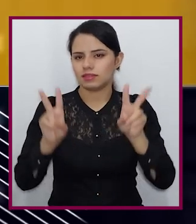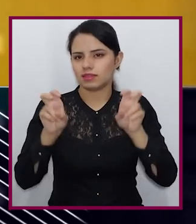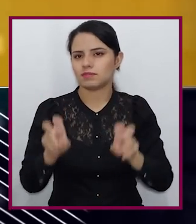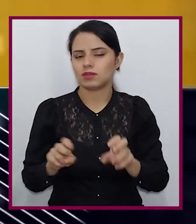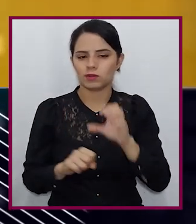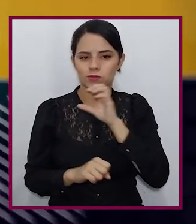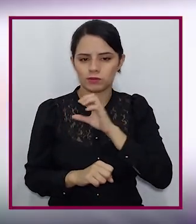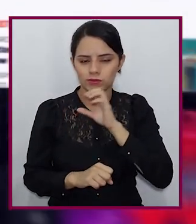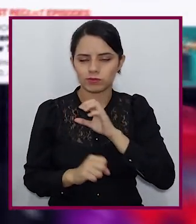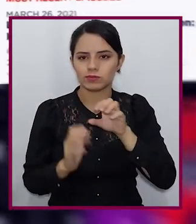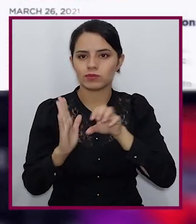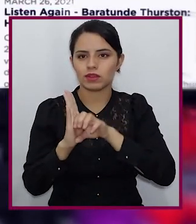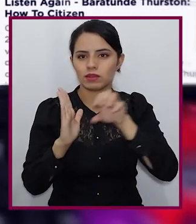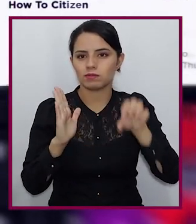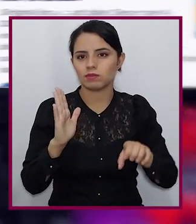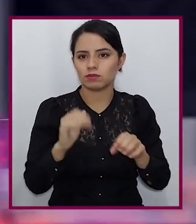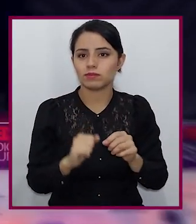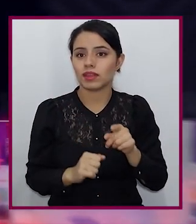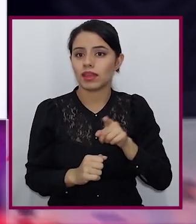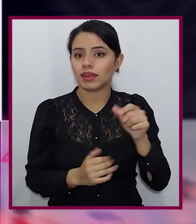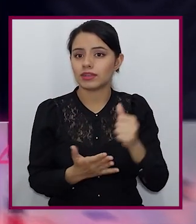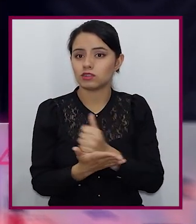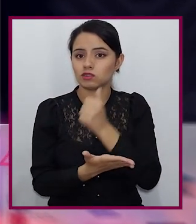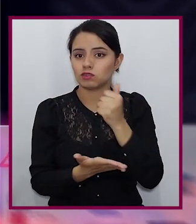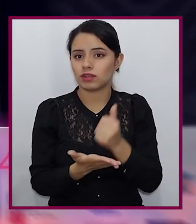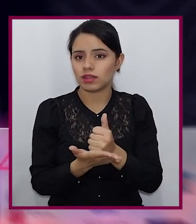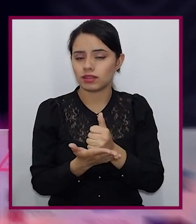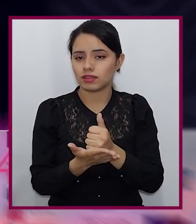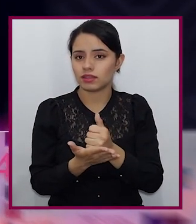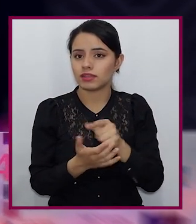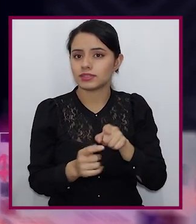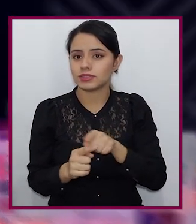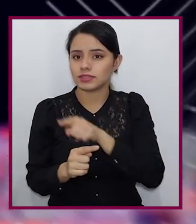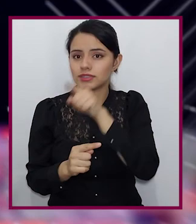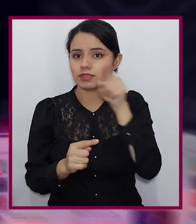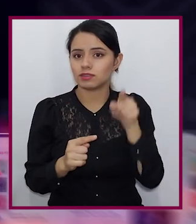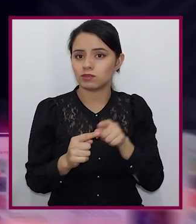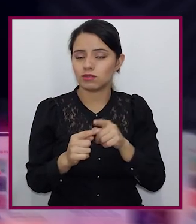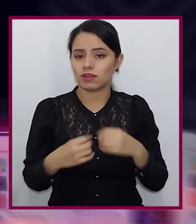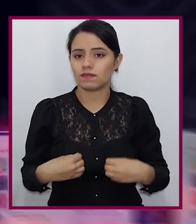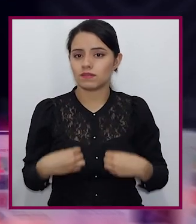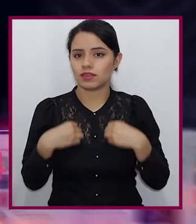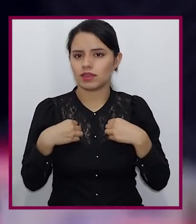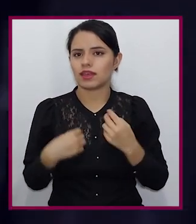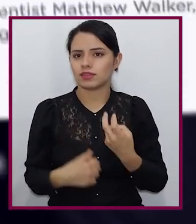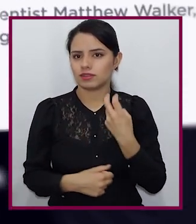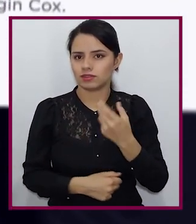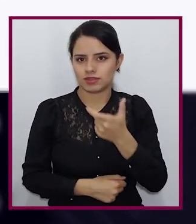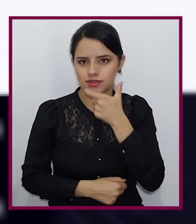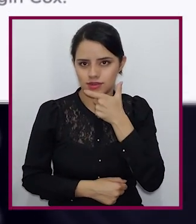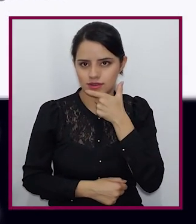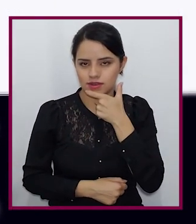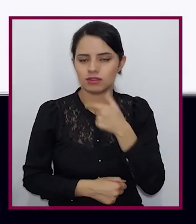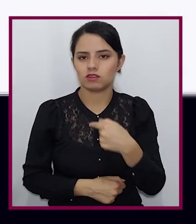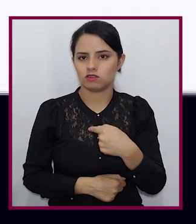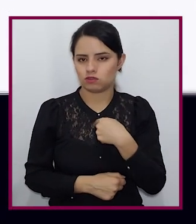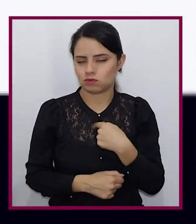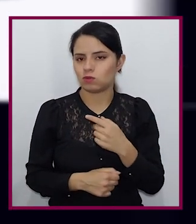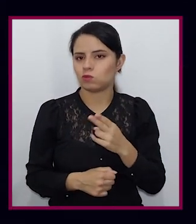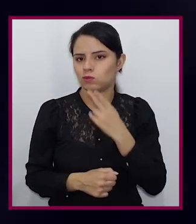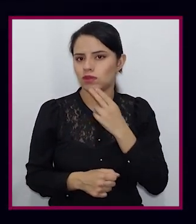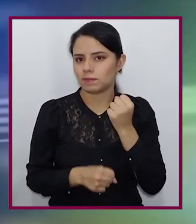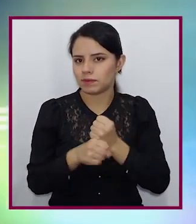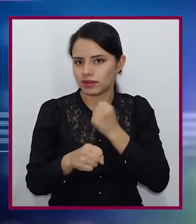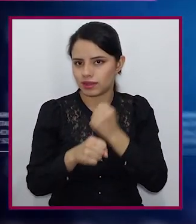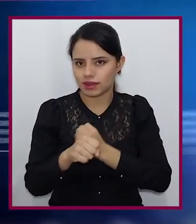curiosos como por ejemplo el ciclo de la vida de una ciudad. Este solo está en inglés, así que lo utilizo para practicar mi